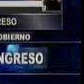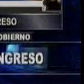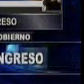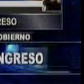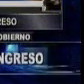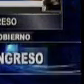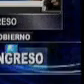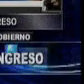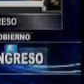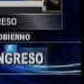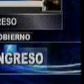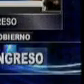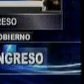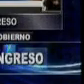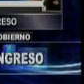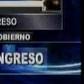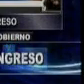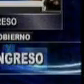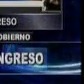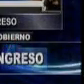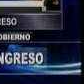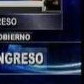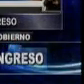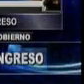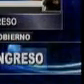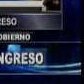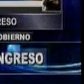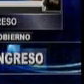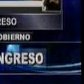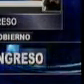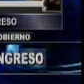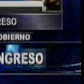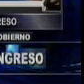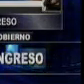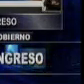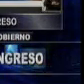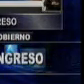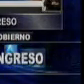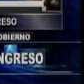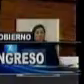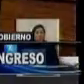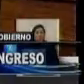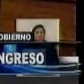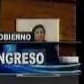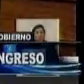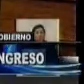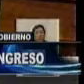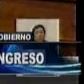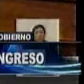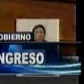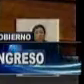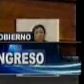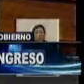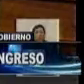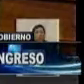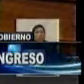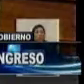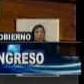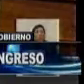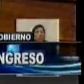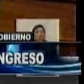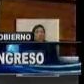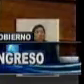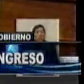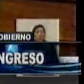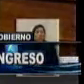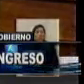del Consejo de Ministros, Salomón Lerner, fue el primero en hacer uso de la palabra por aproximadamente una hora y media. En su discurso ha